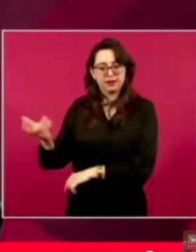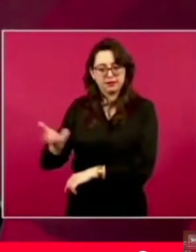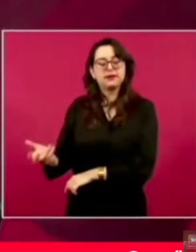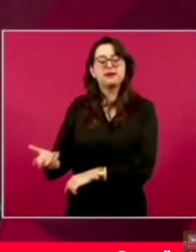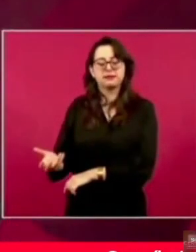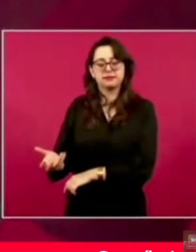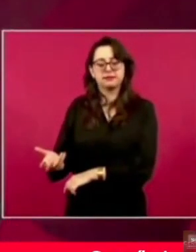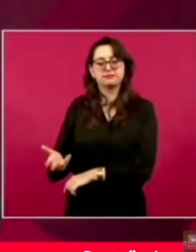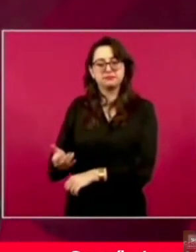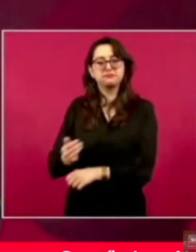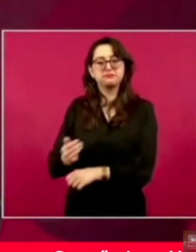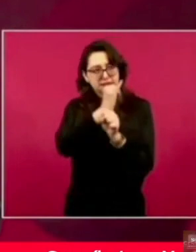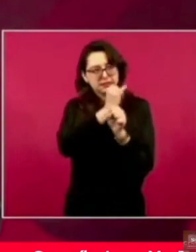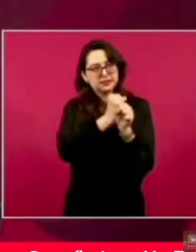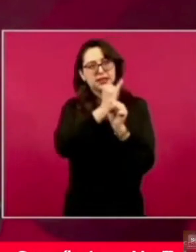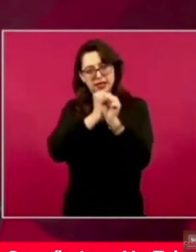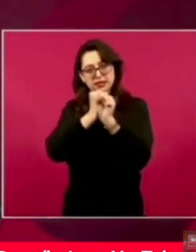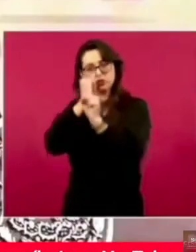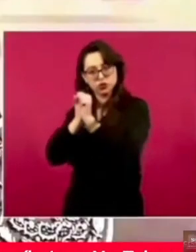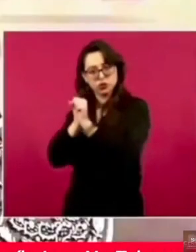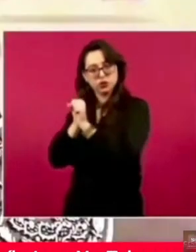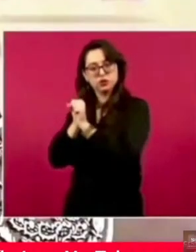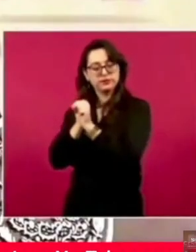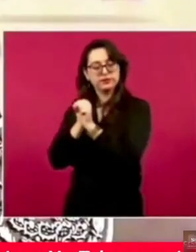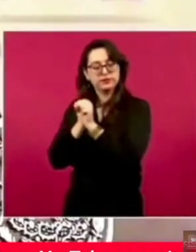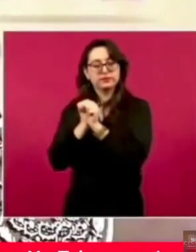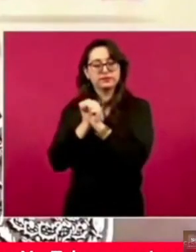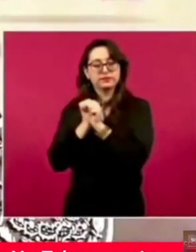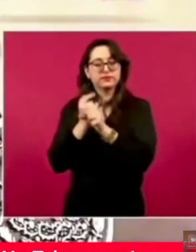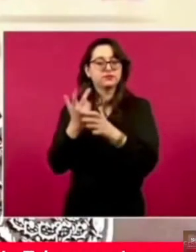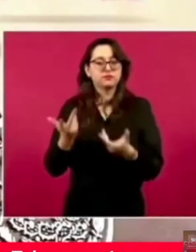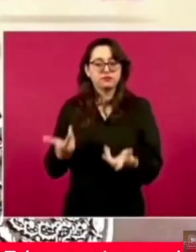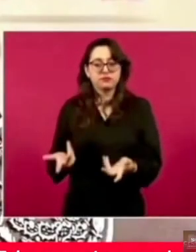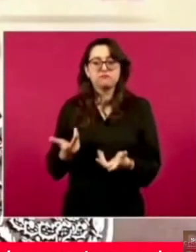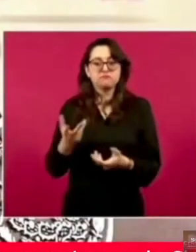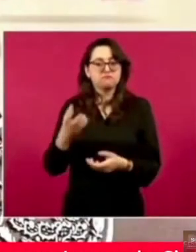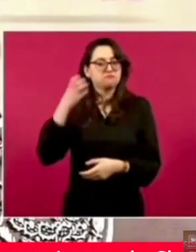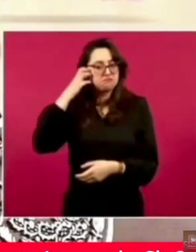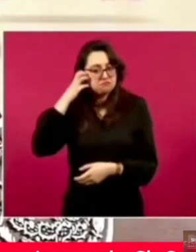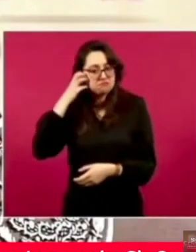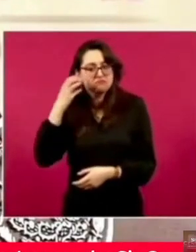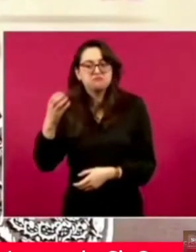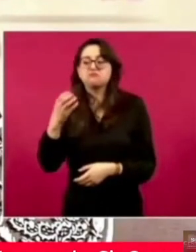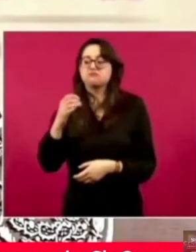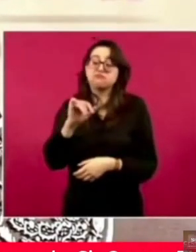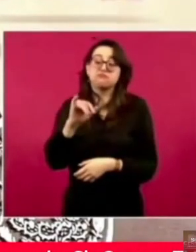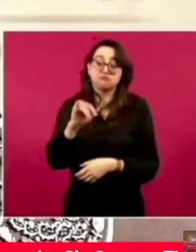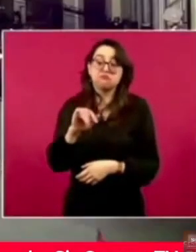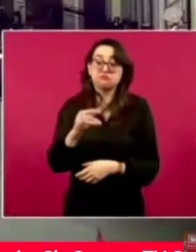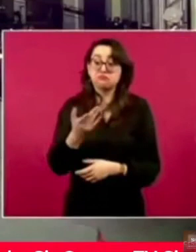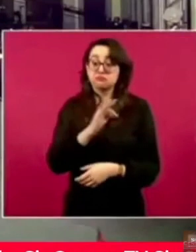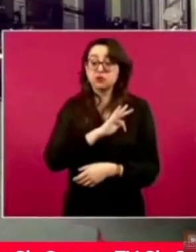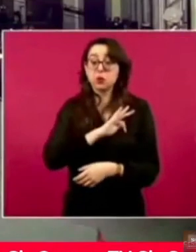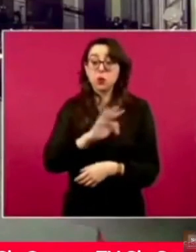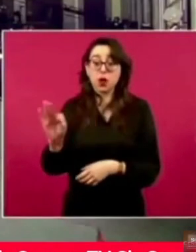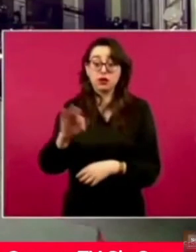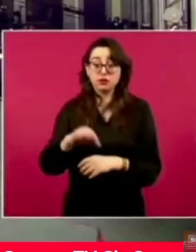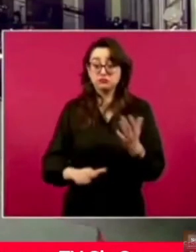investigaciones a través de los teléfonos,